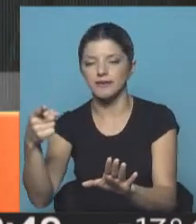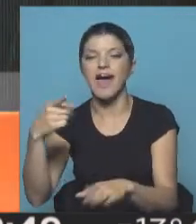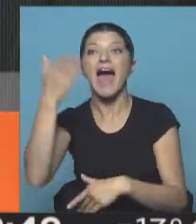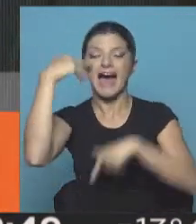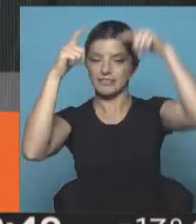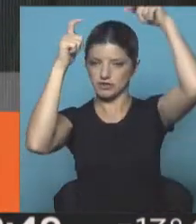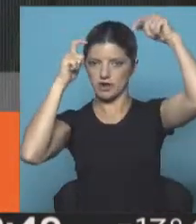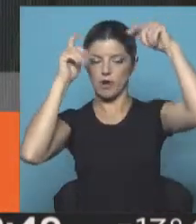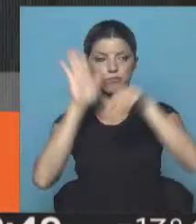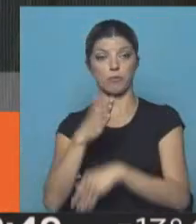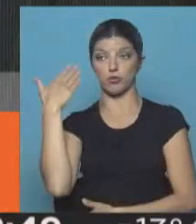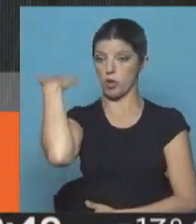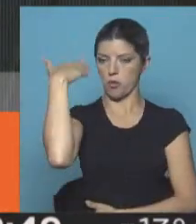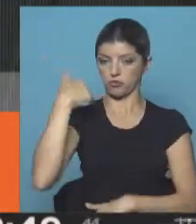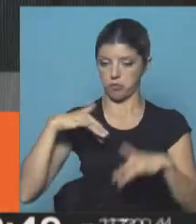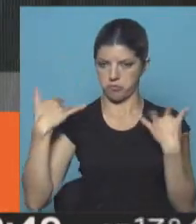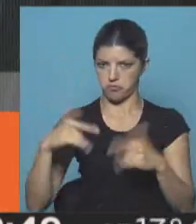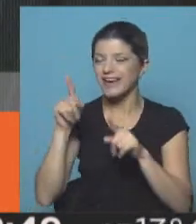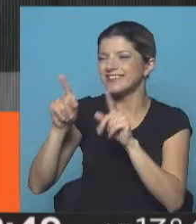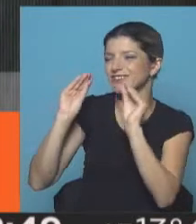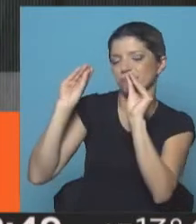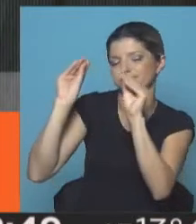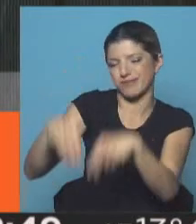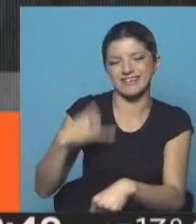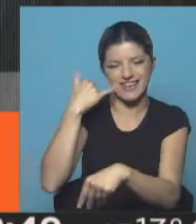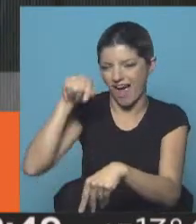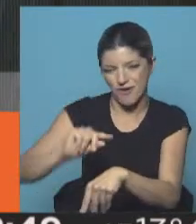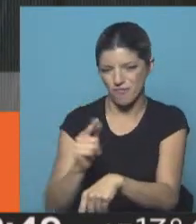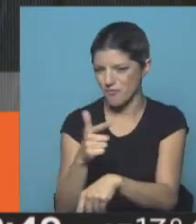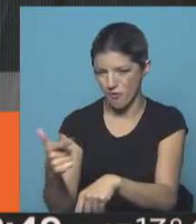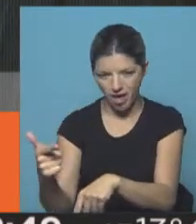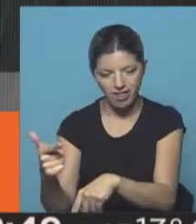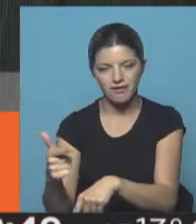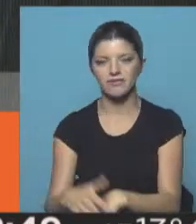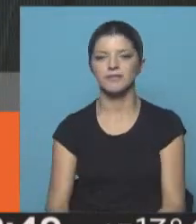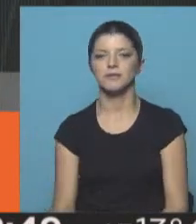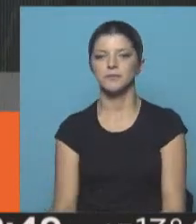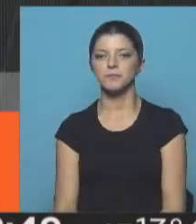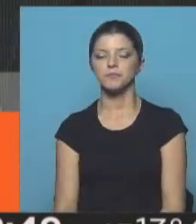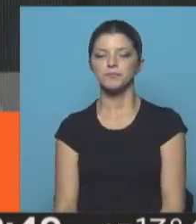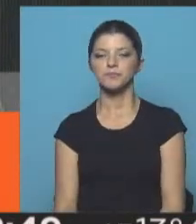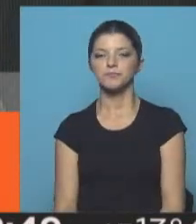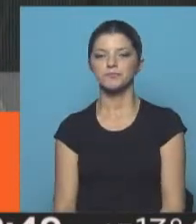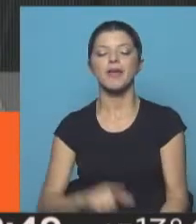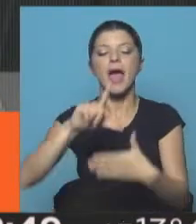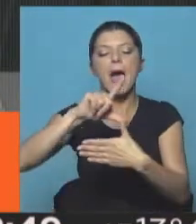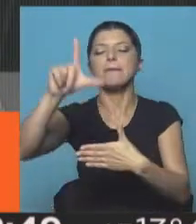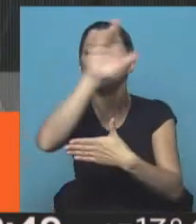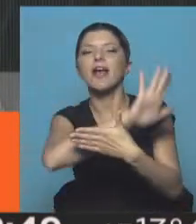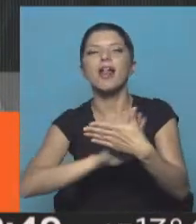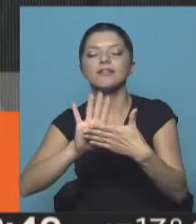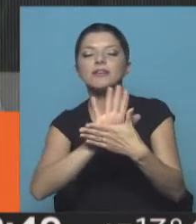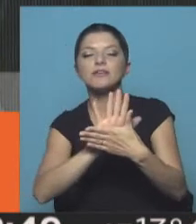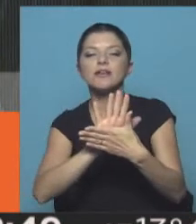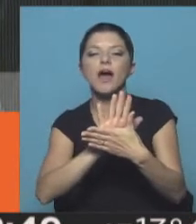en Claro. Naciones Unidas, digamos, Claro. y eso se perdió. Sí. En América Latina hay un promedio de